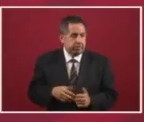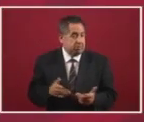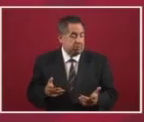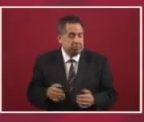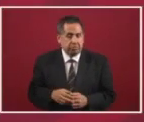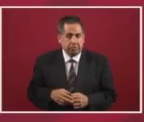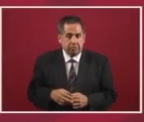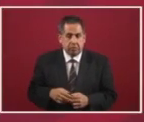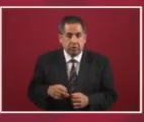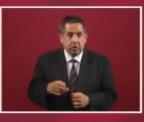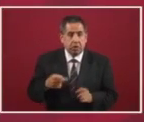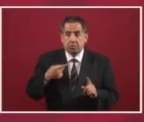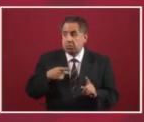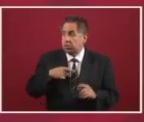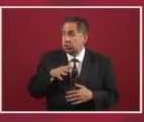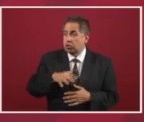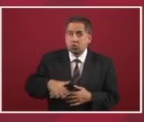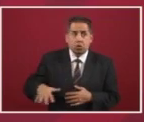el ídolo,